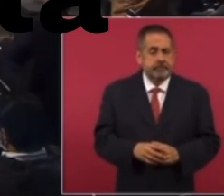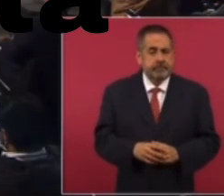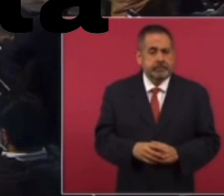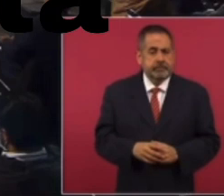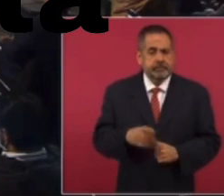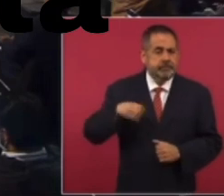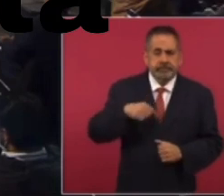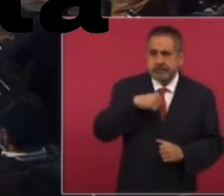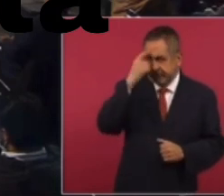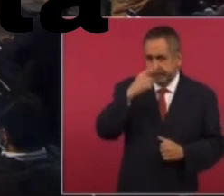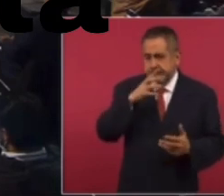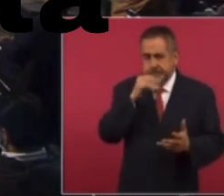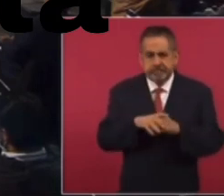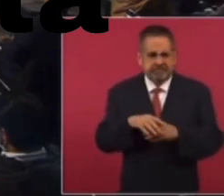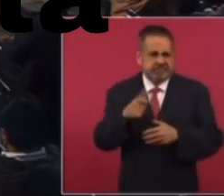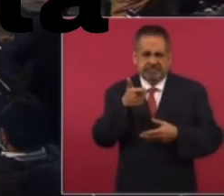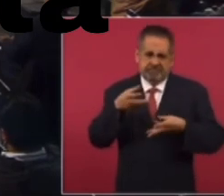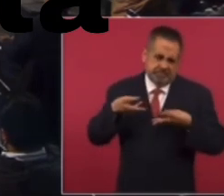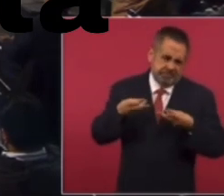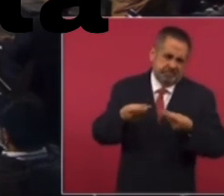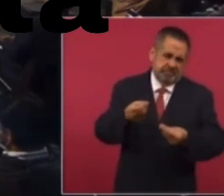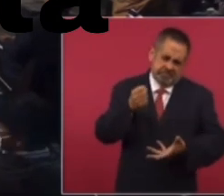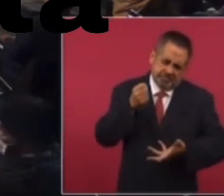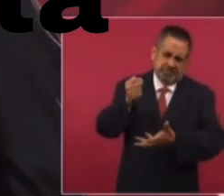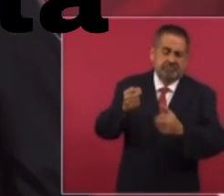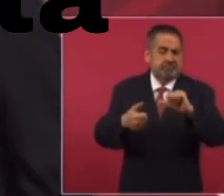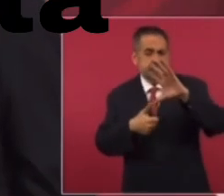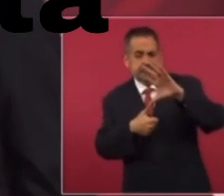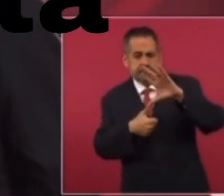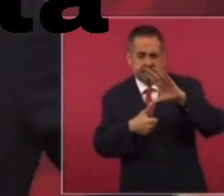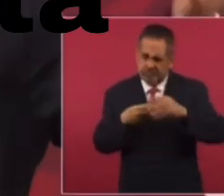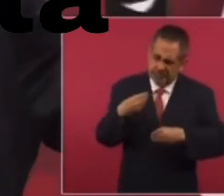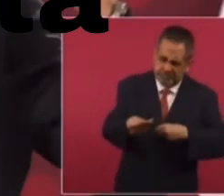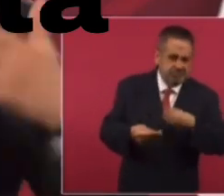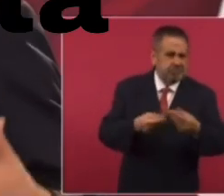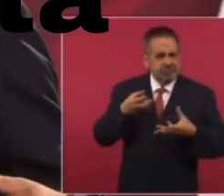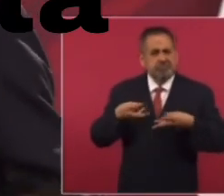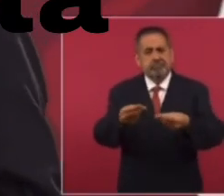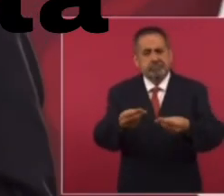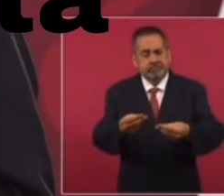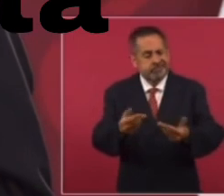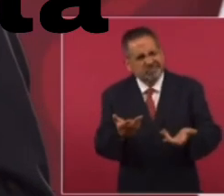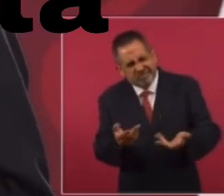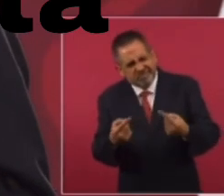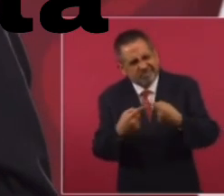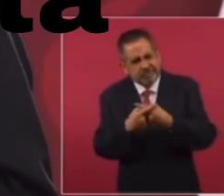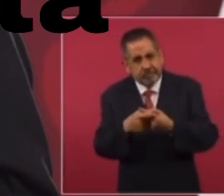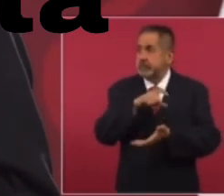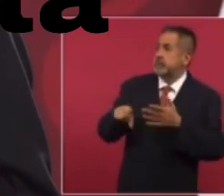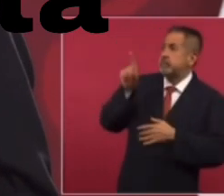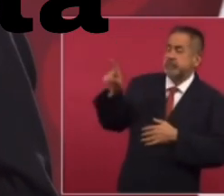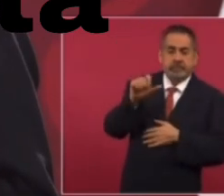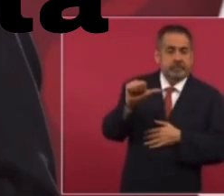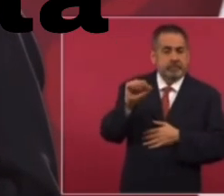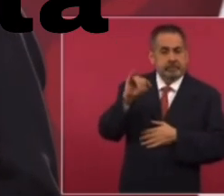está en México de eso de eso no tiene tristeza él él no tiene tristeza de nada de esas cosas